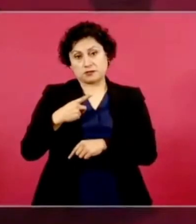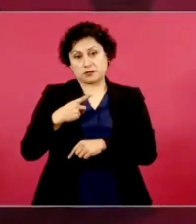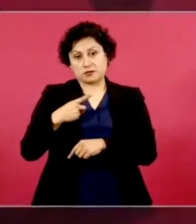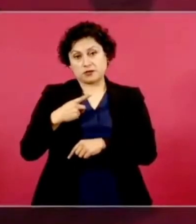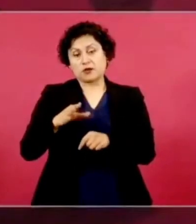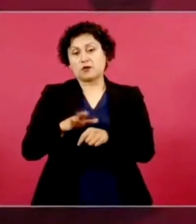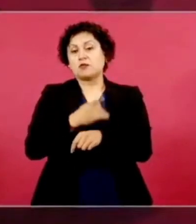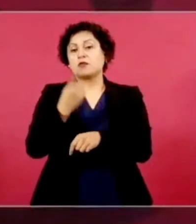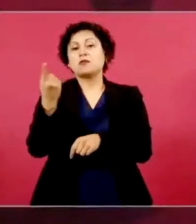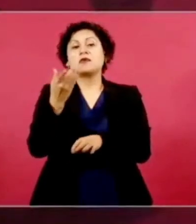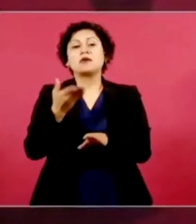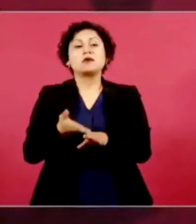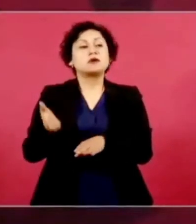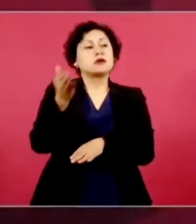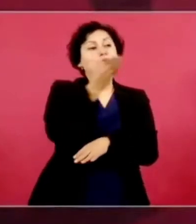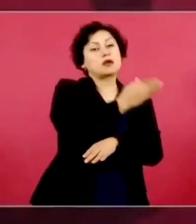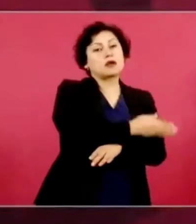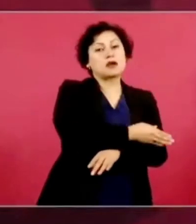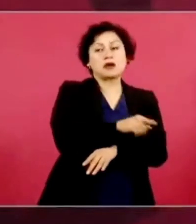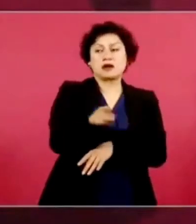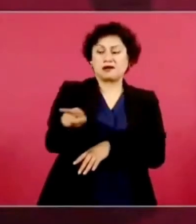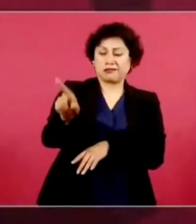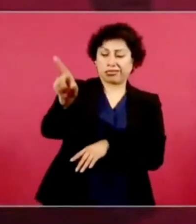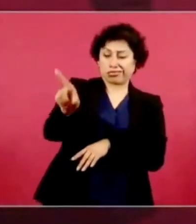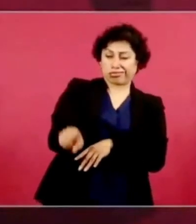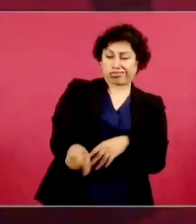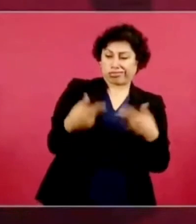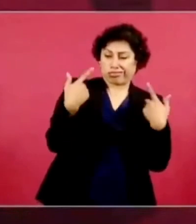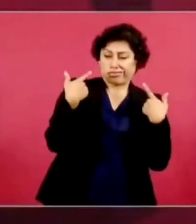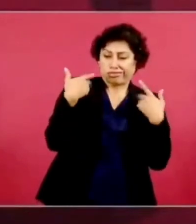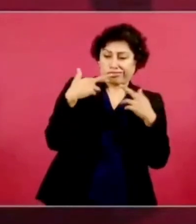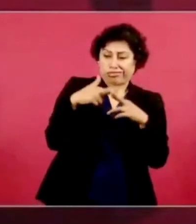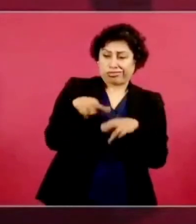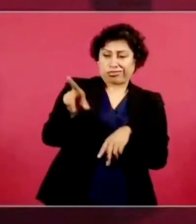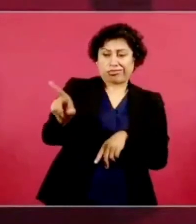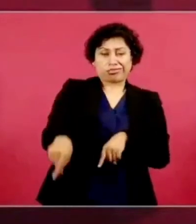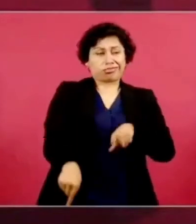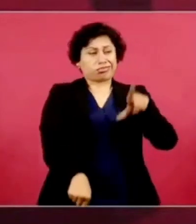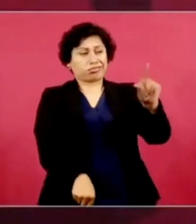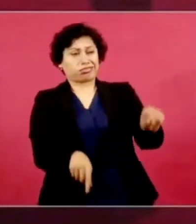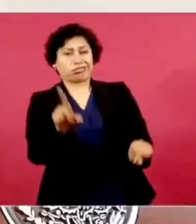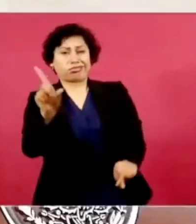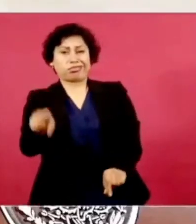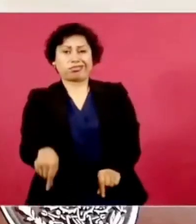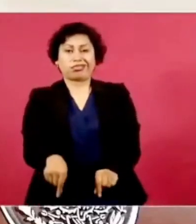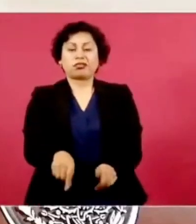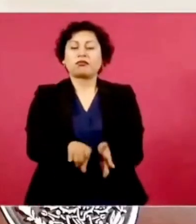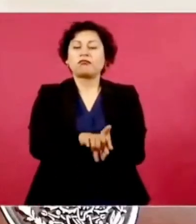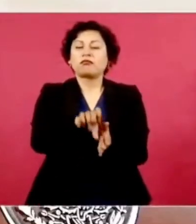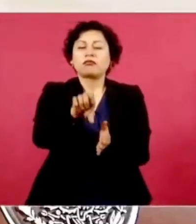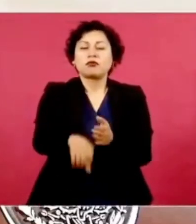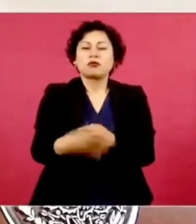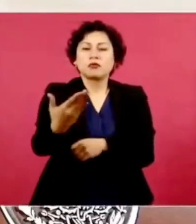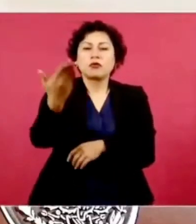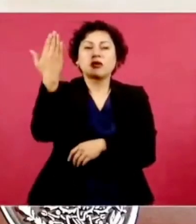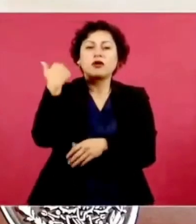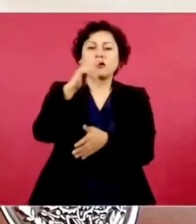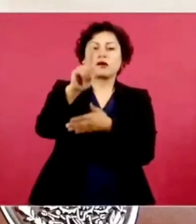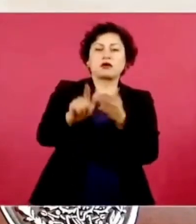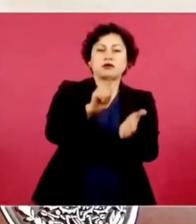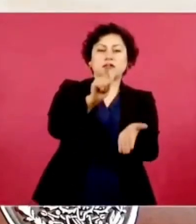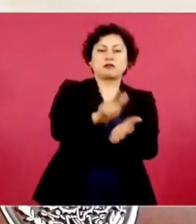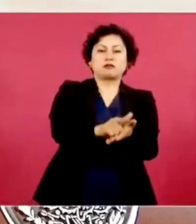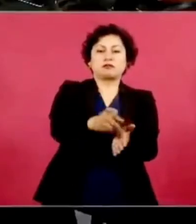que se les humillaba, sobre todo cuando querían imponer la llamada reforma